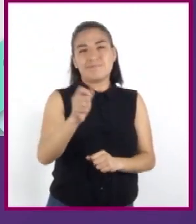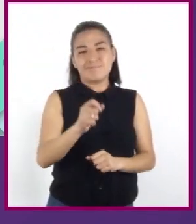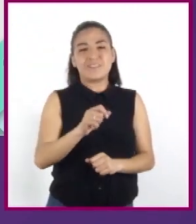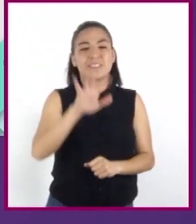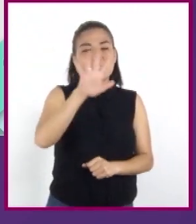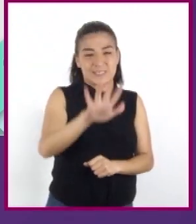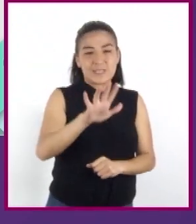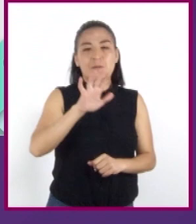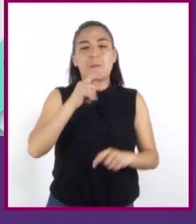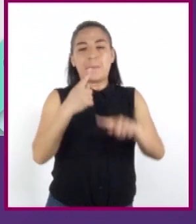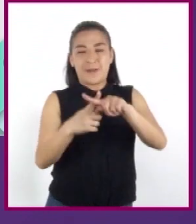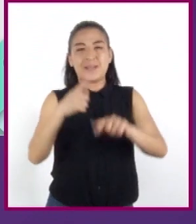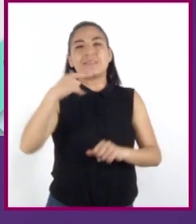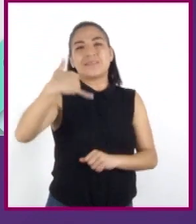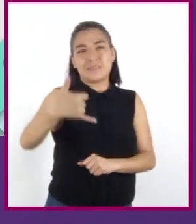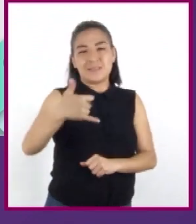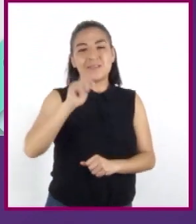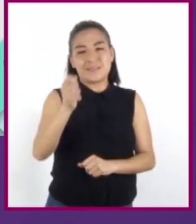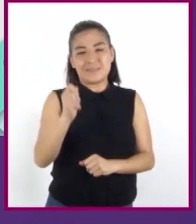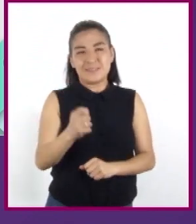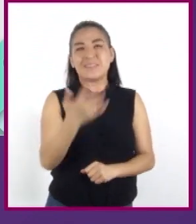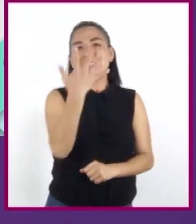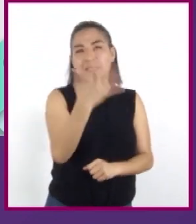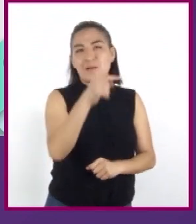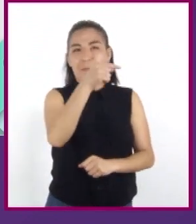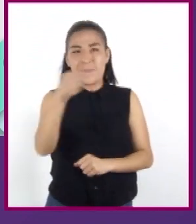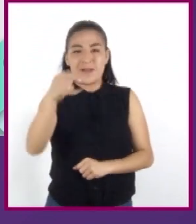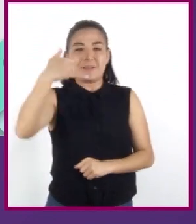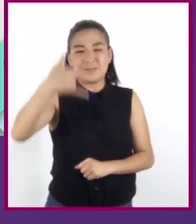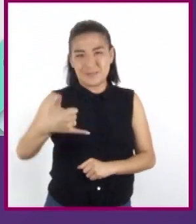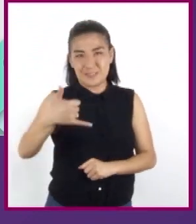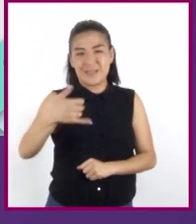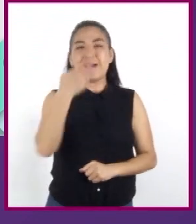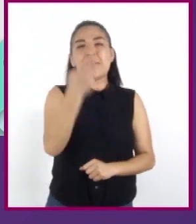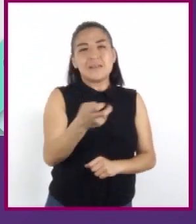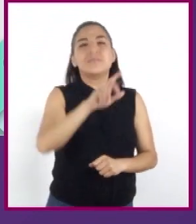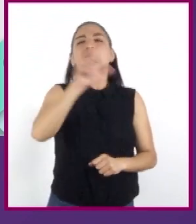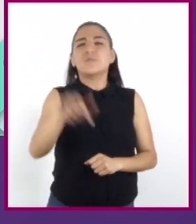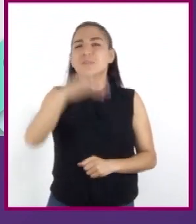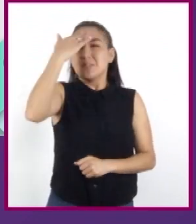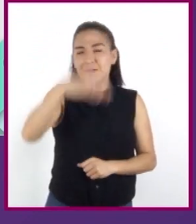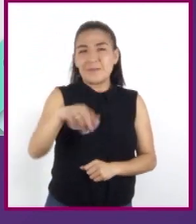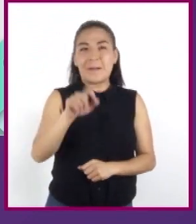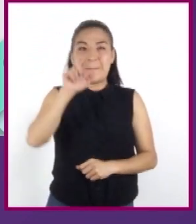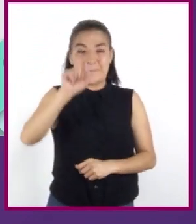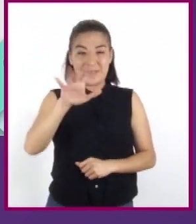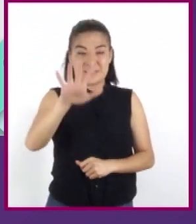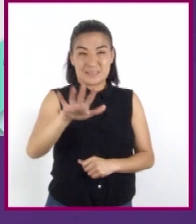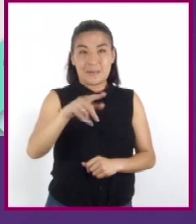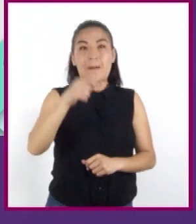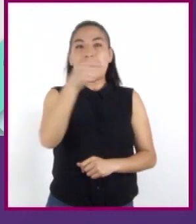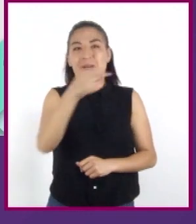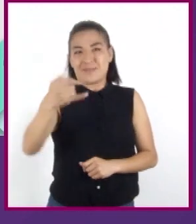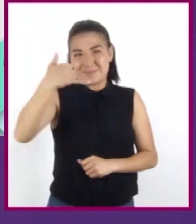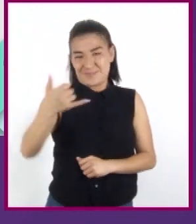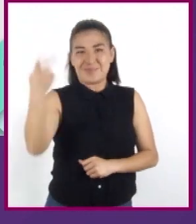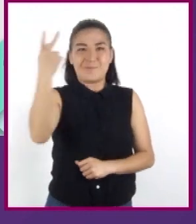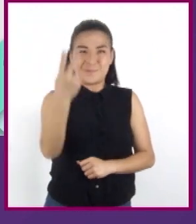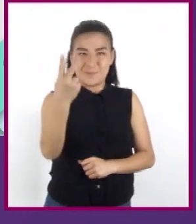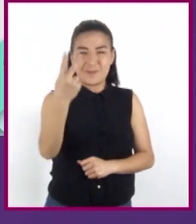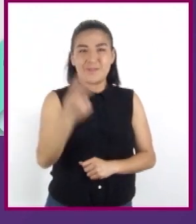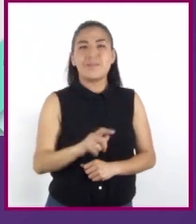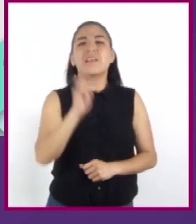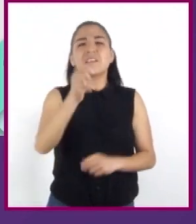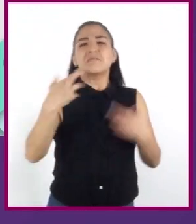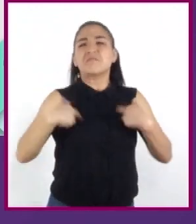que multiplica a 5 menos y. Y así sabemos que 25 menos y al cuadrado